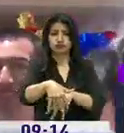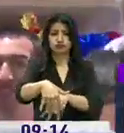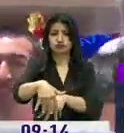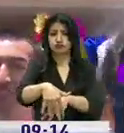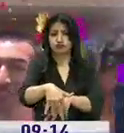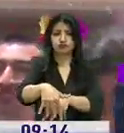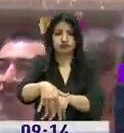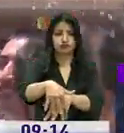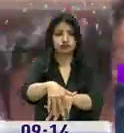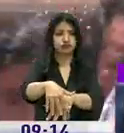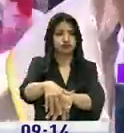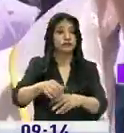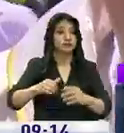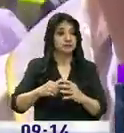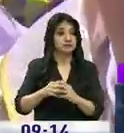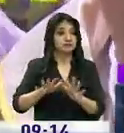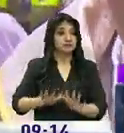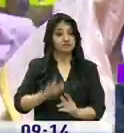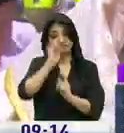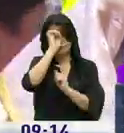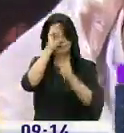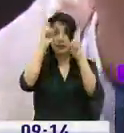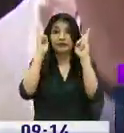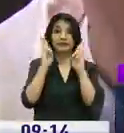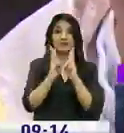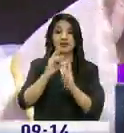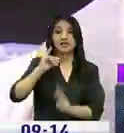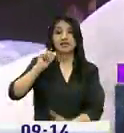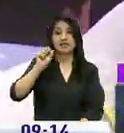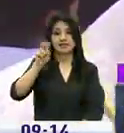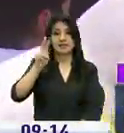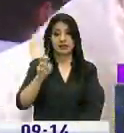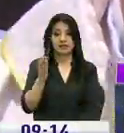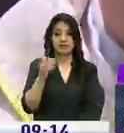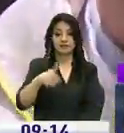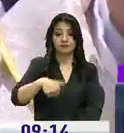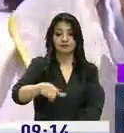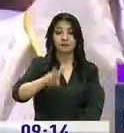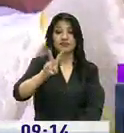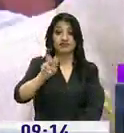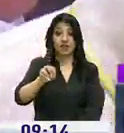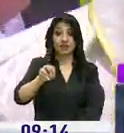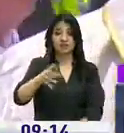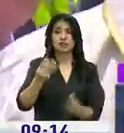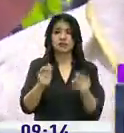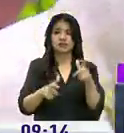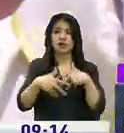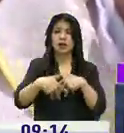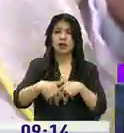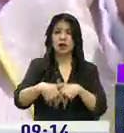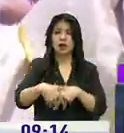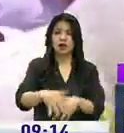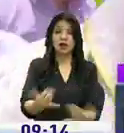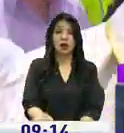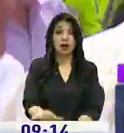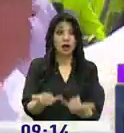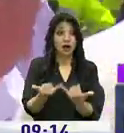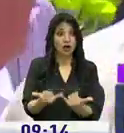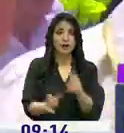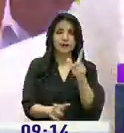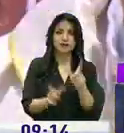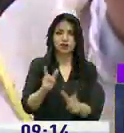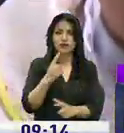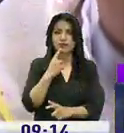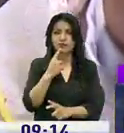de la devoción a Nuestra Señora la Virgen del Cisne. Después del 20 que camina tanta gente, hoy como que la gente